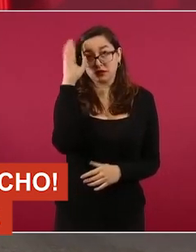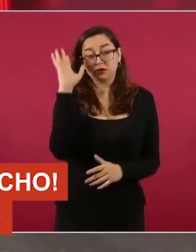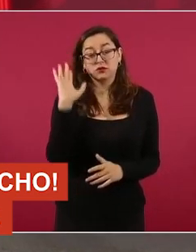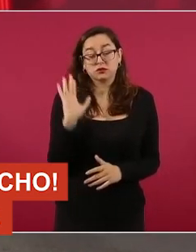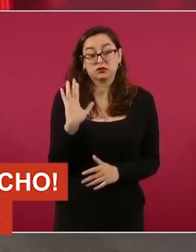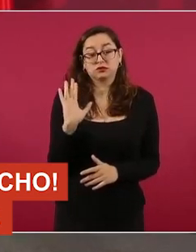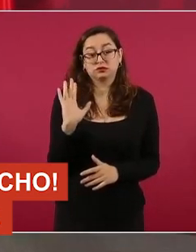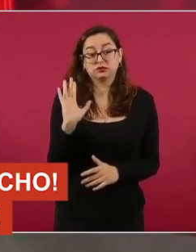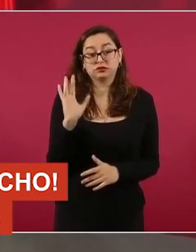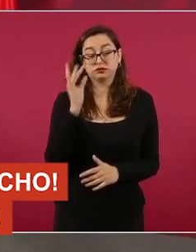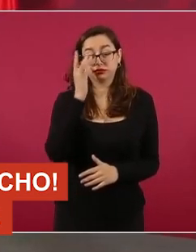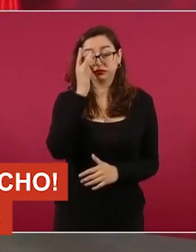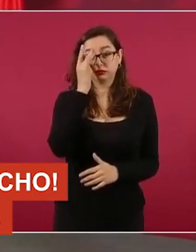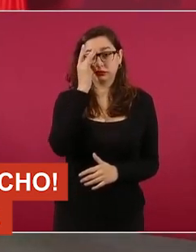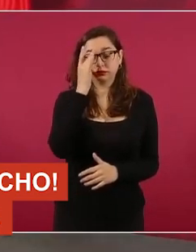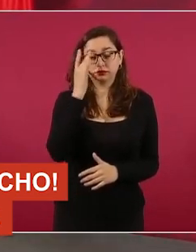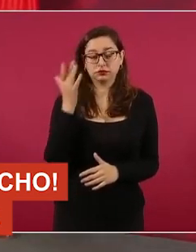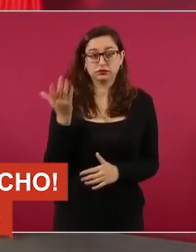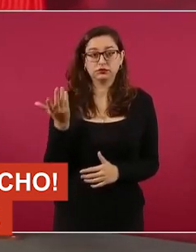la